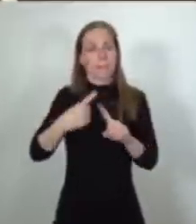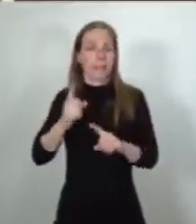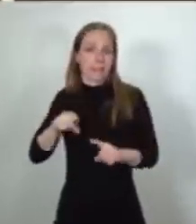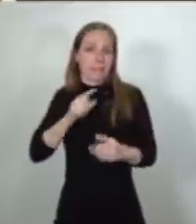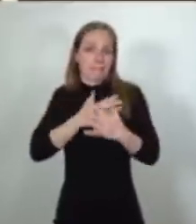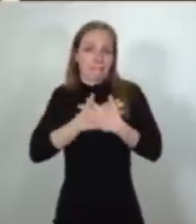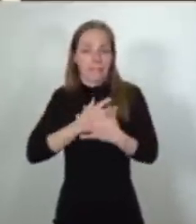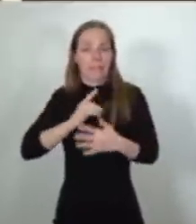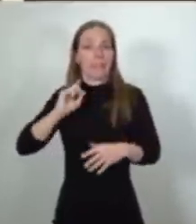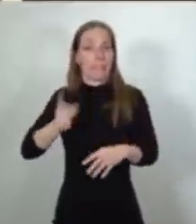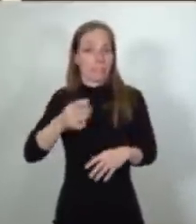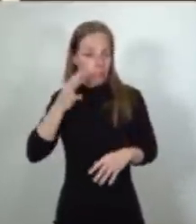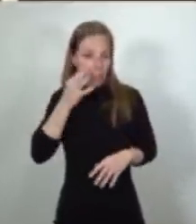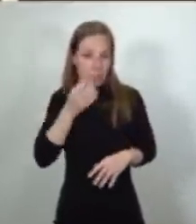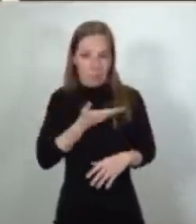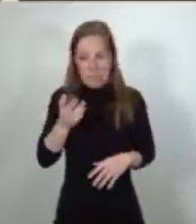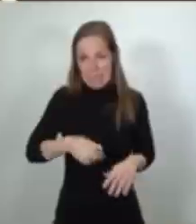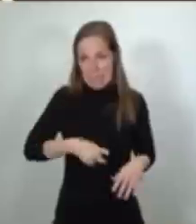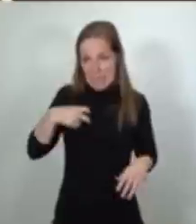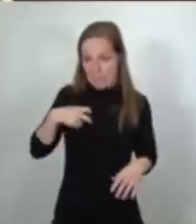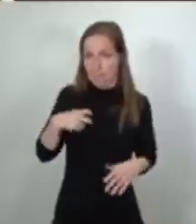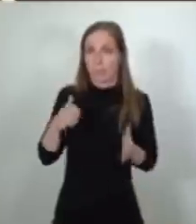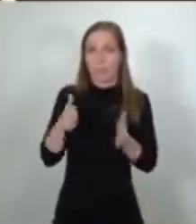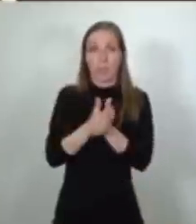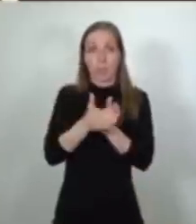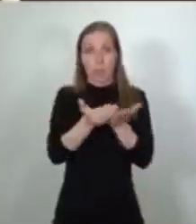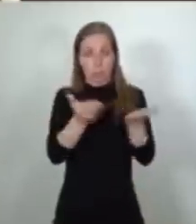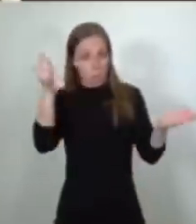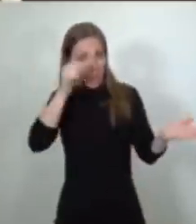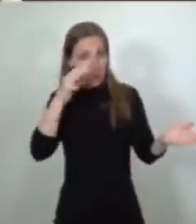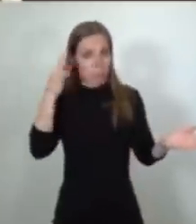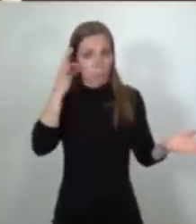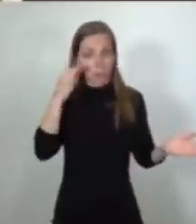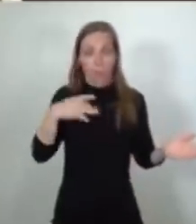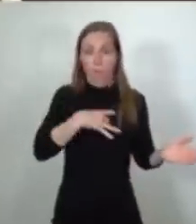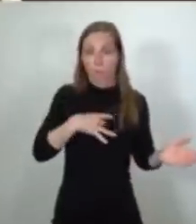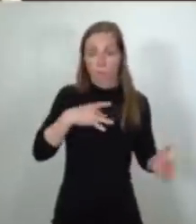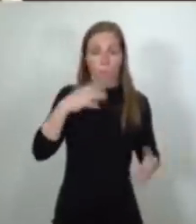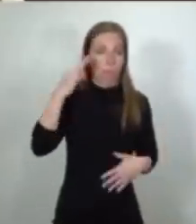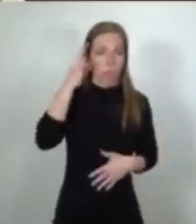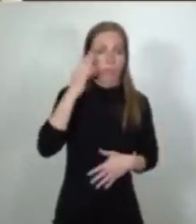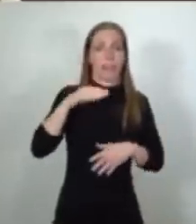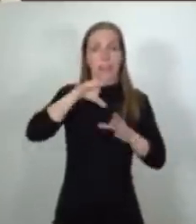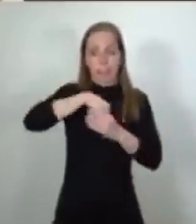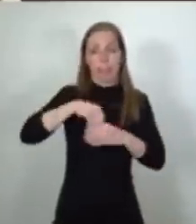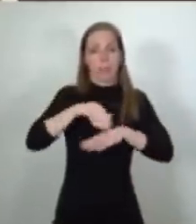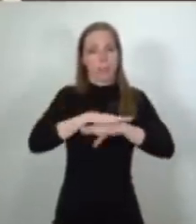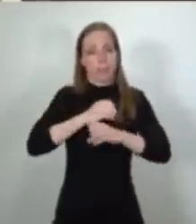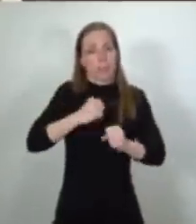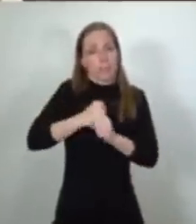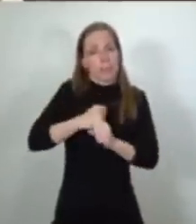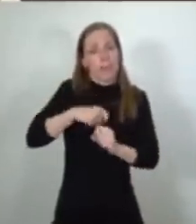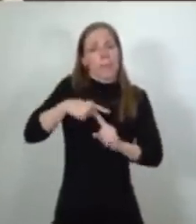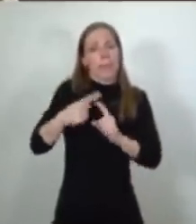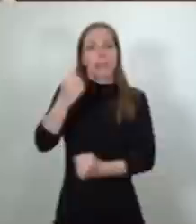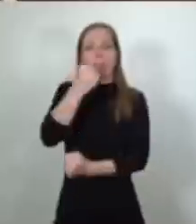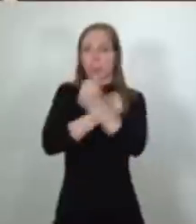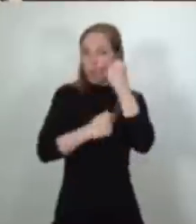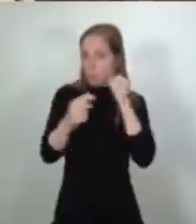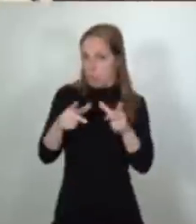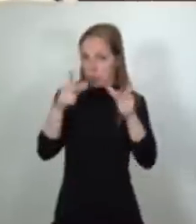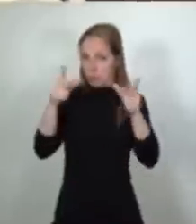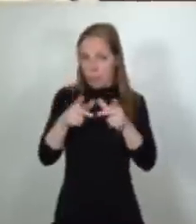directoras generales, compañeros, compañeras, funcionarias del Ministerio de Trabajo y Economía